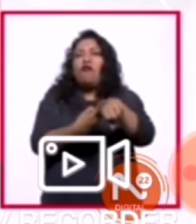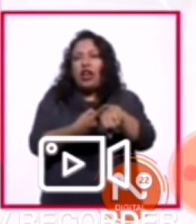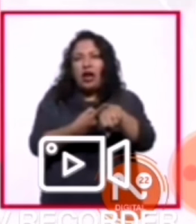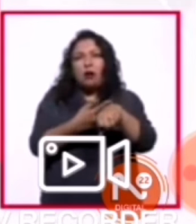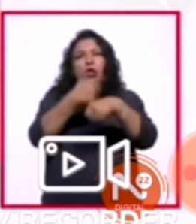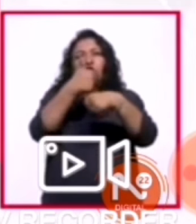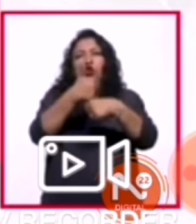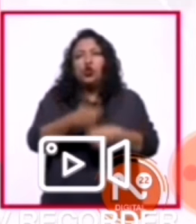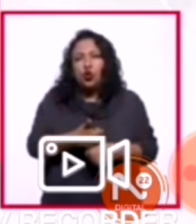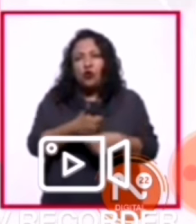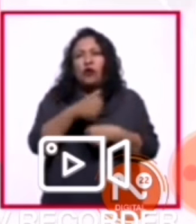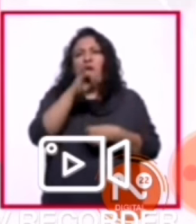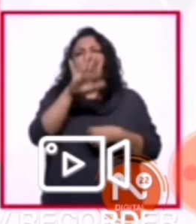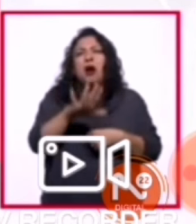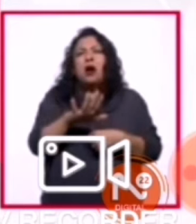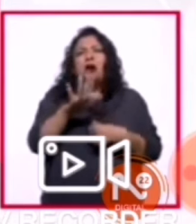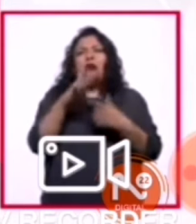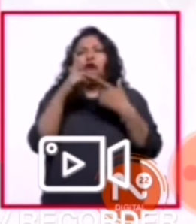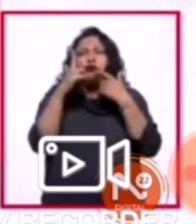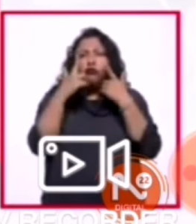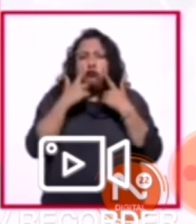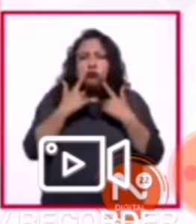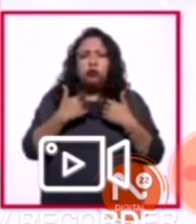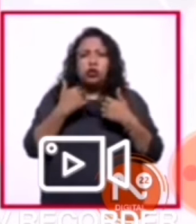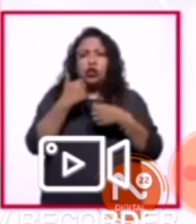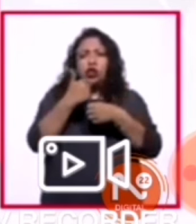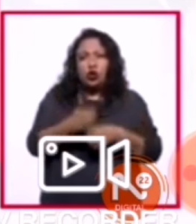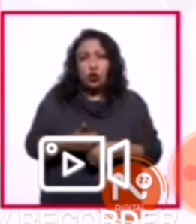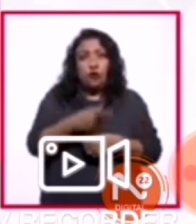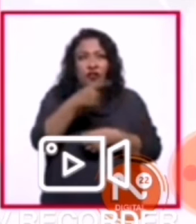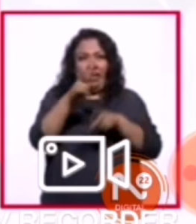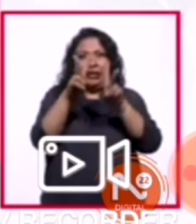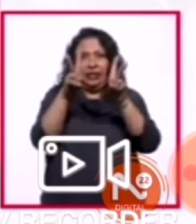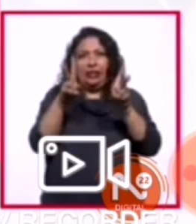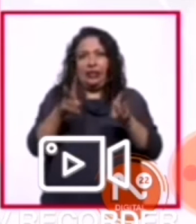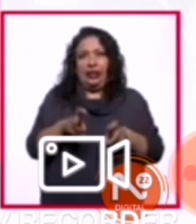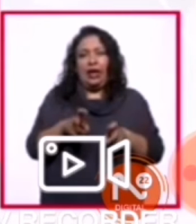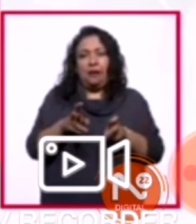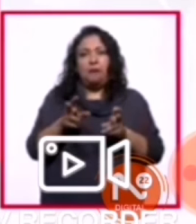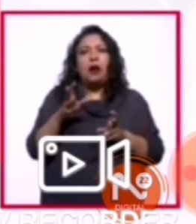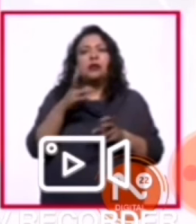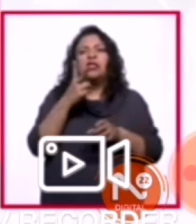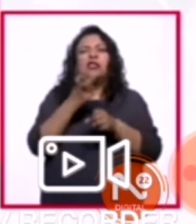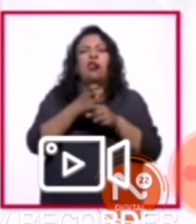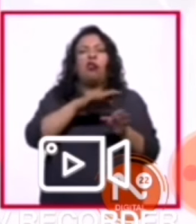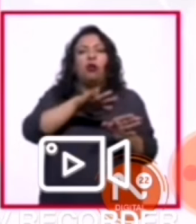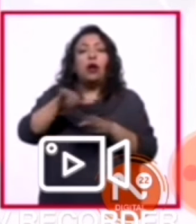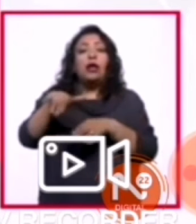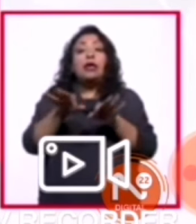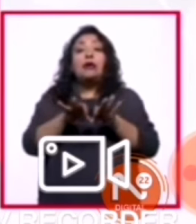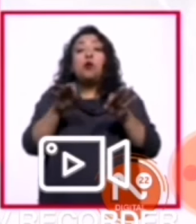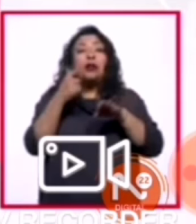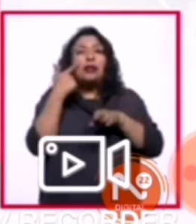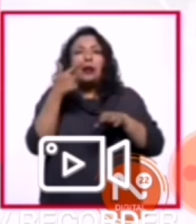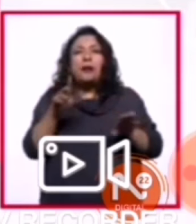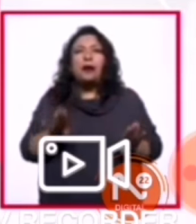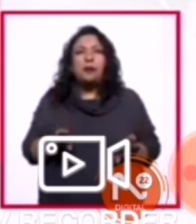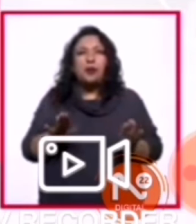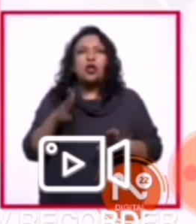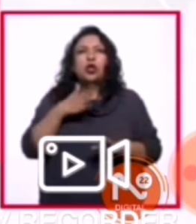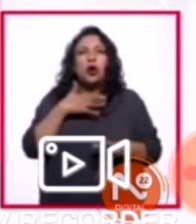Imágenes sufrientes, imágenes que gimen. Y la temática quedaba en segundo plano. Lo que ocurre es que, como llegué